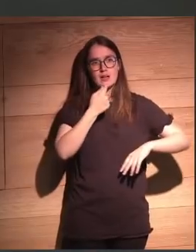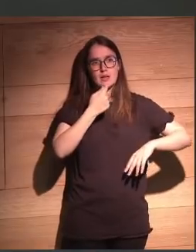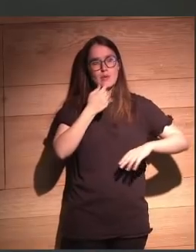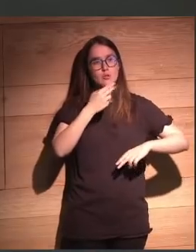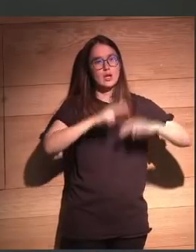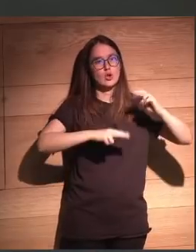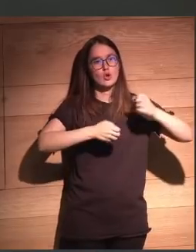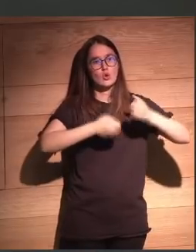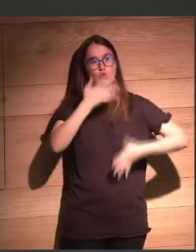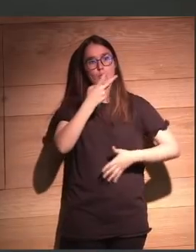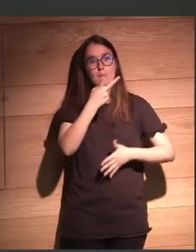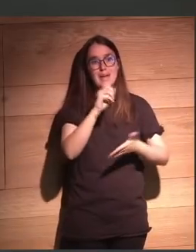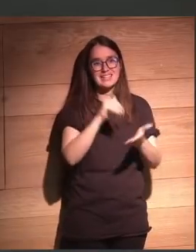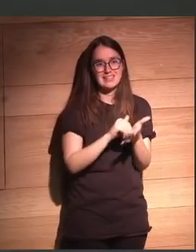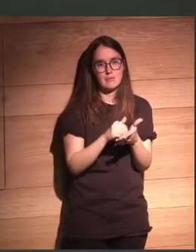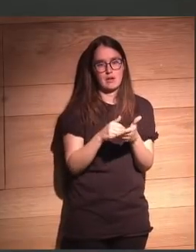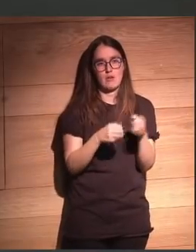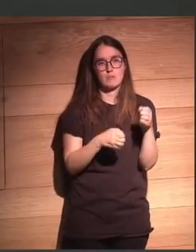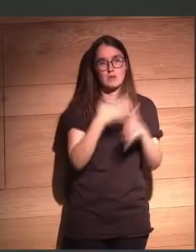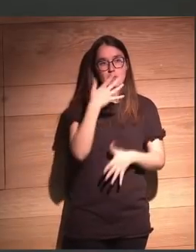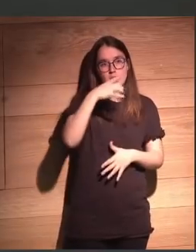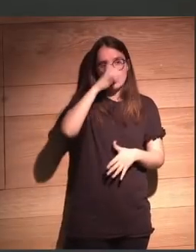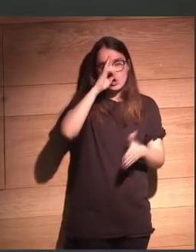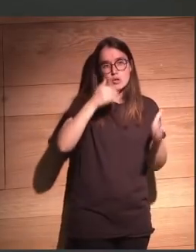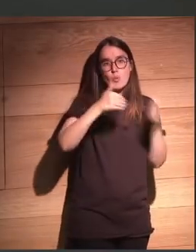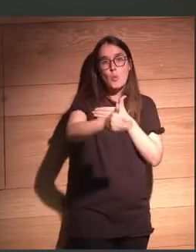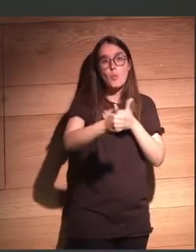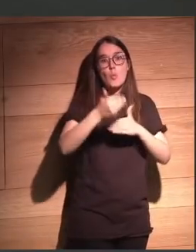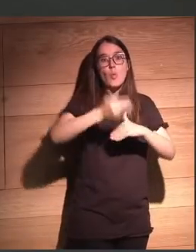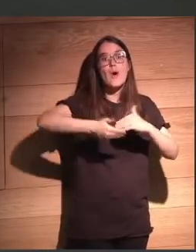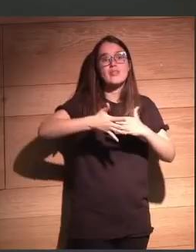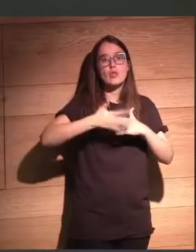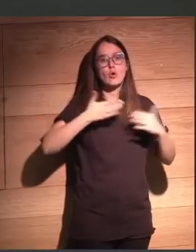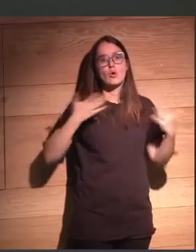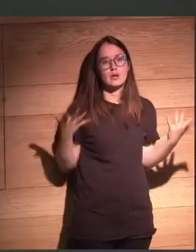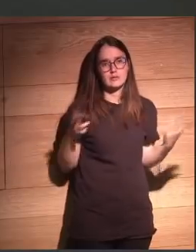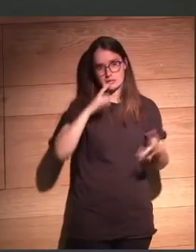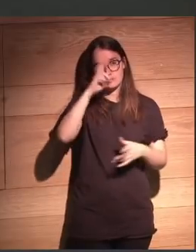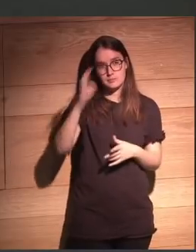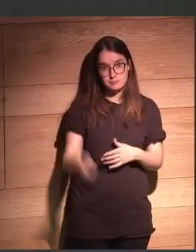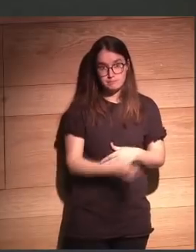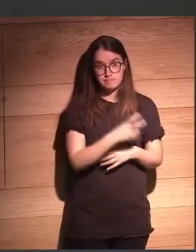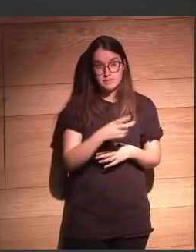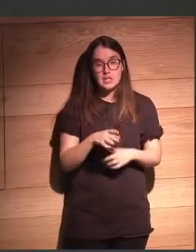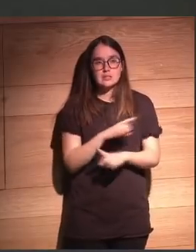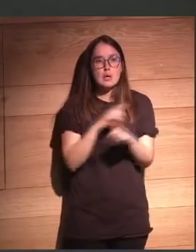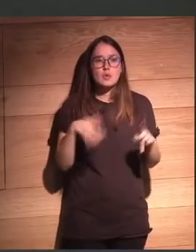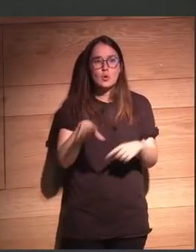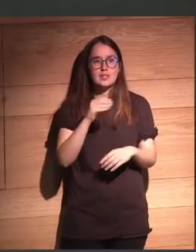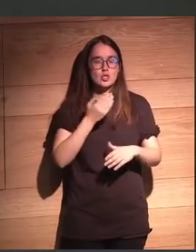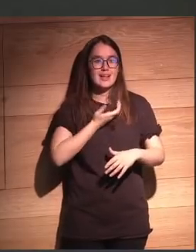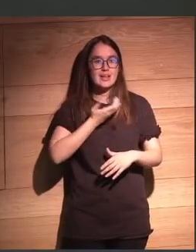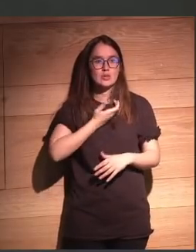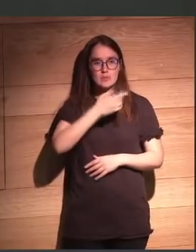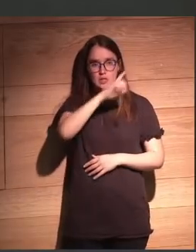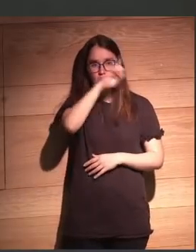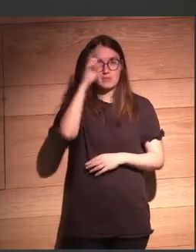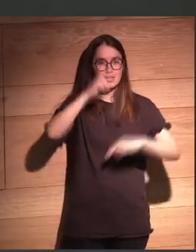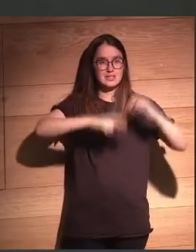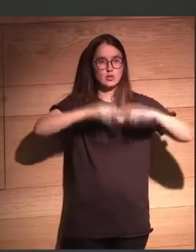vamos a construir 20.000 viviendas, no se sabe ni en cuánto tiempo, ni a qué largo plazo, etcétera. Tampoco entiendo que el Ayuntamiento de Madrid